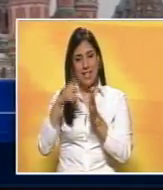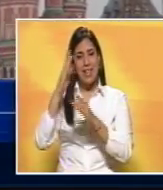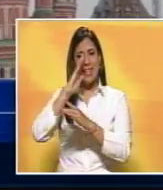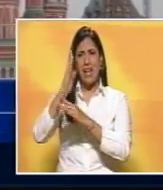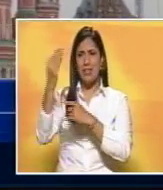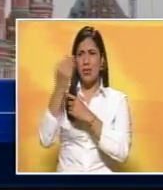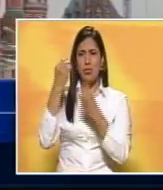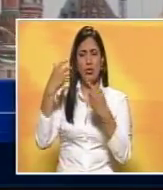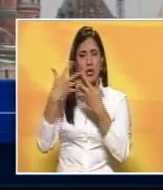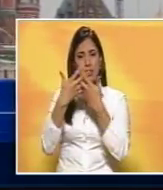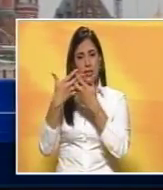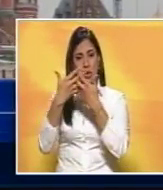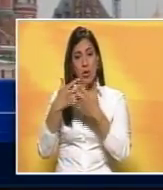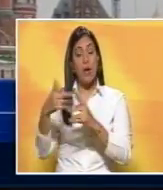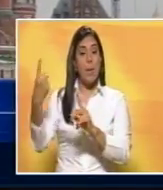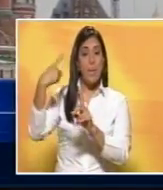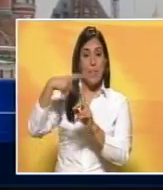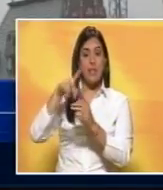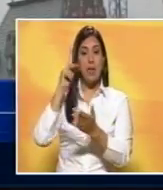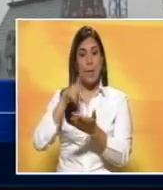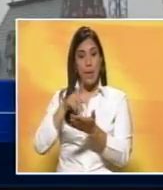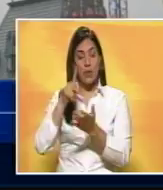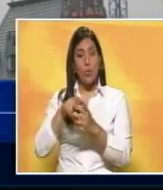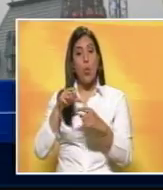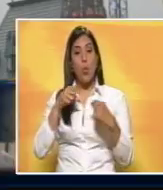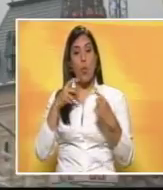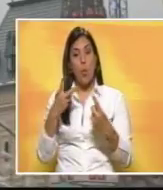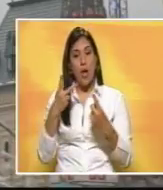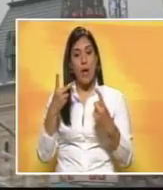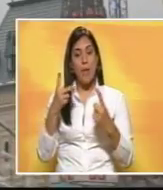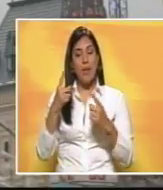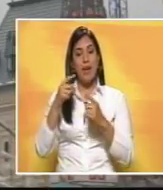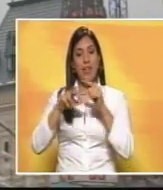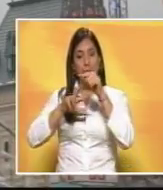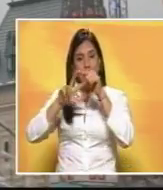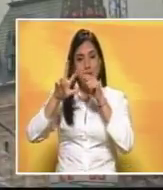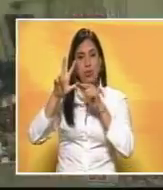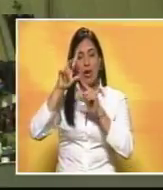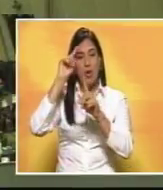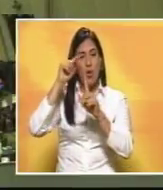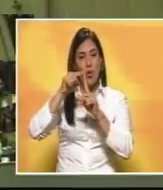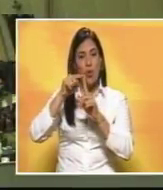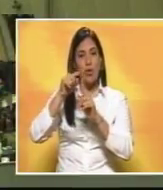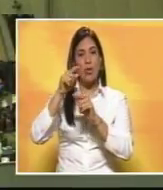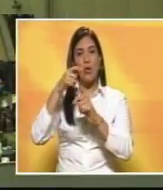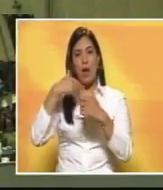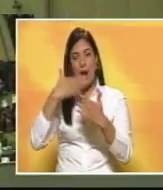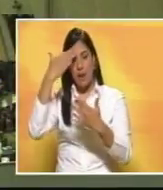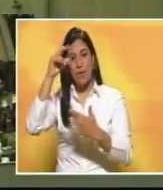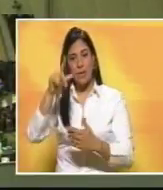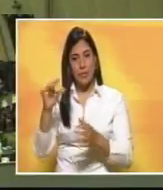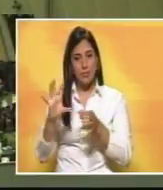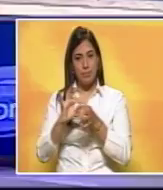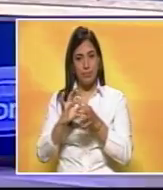sanciones de Estados Unidos. Además, participarán en una cumbre tripartita con Azerbaiyán.